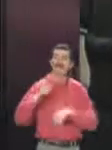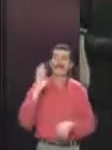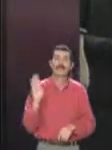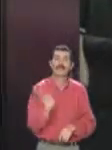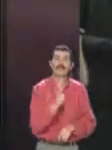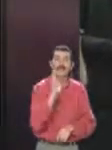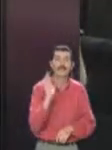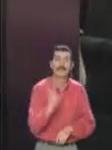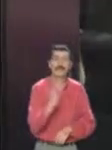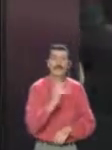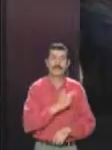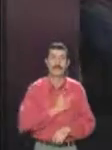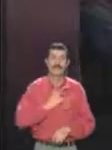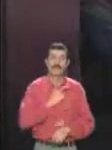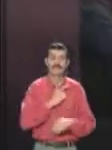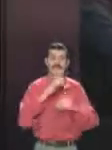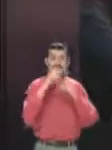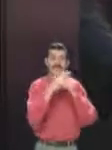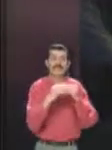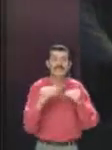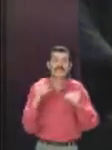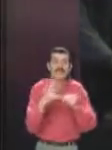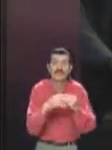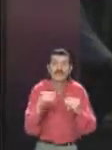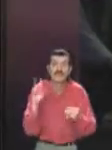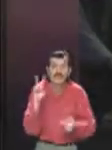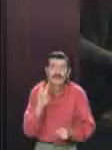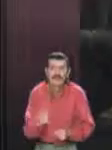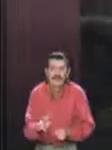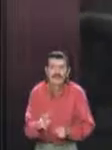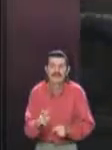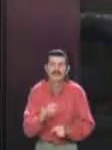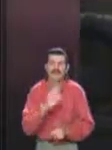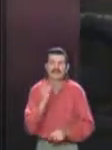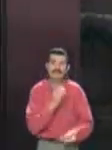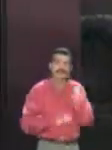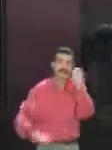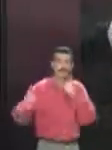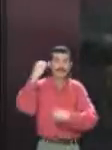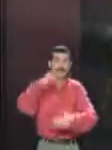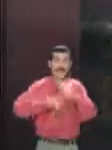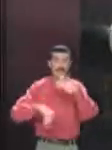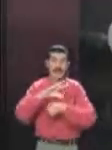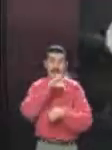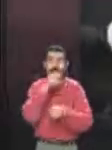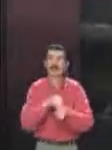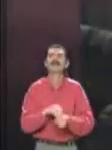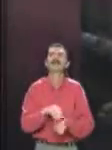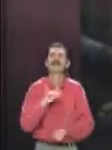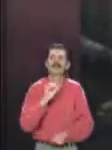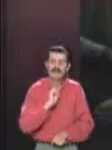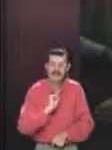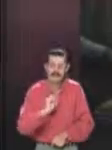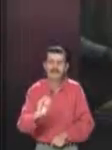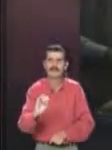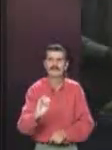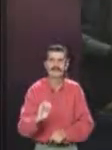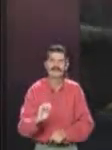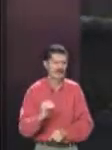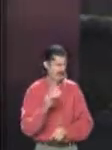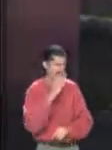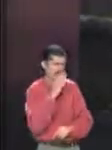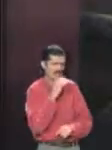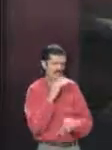esa bruja le gusta la fruta, ¿verdad? Ajá. Y se la come toda, ¿verdad?